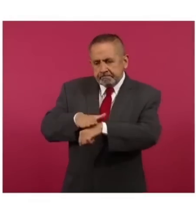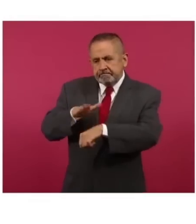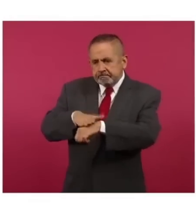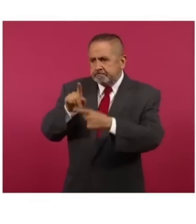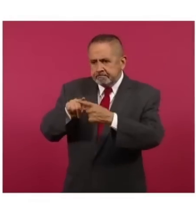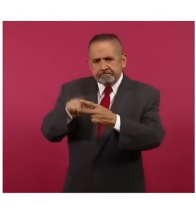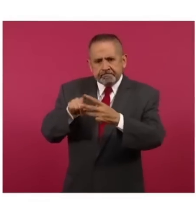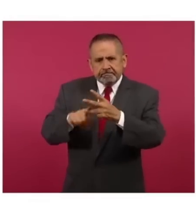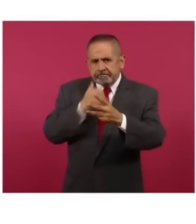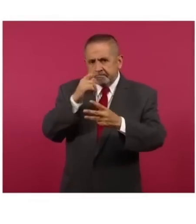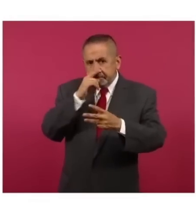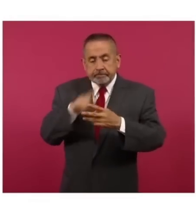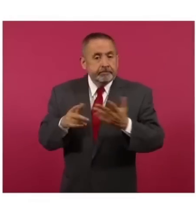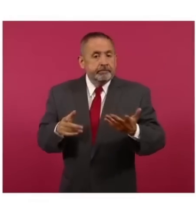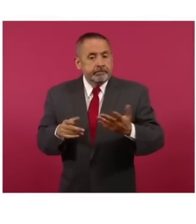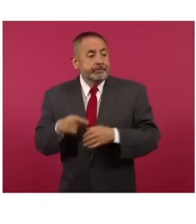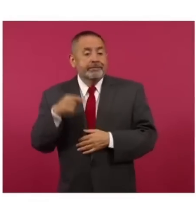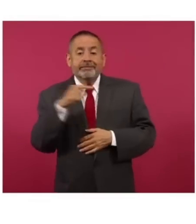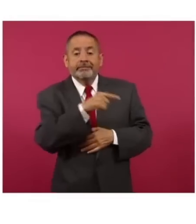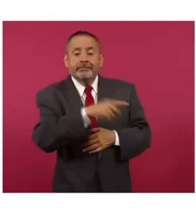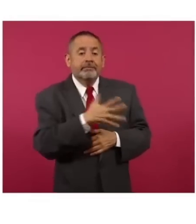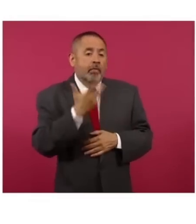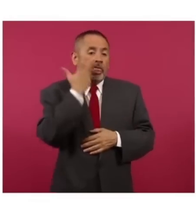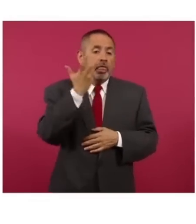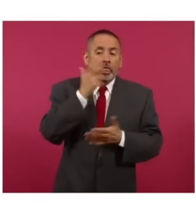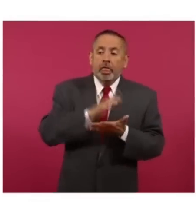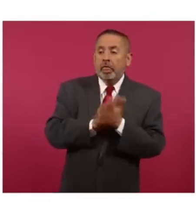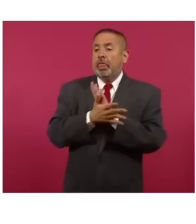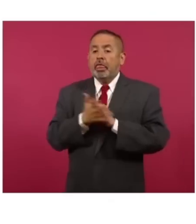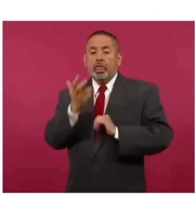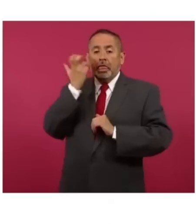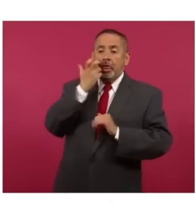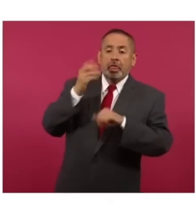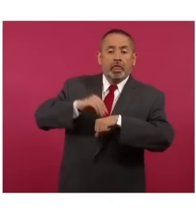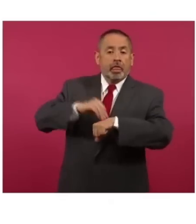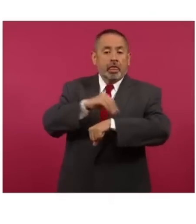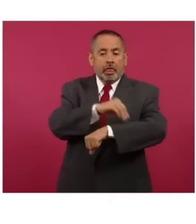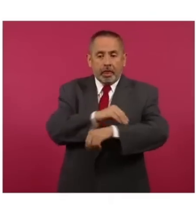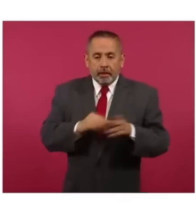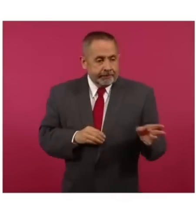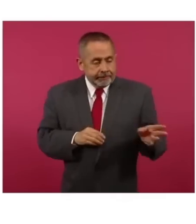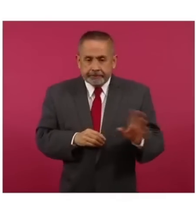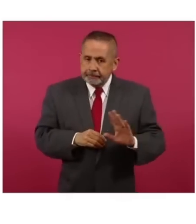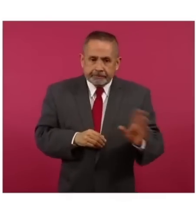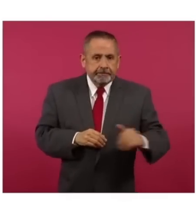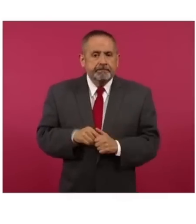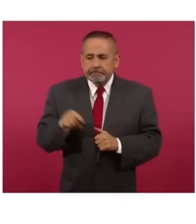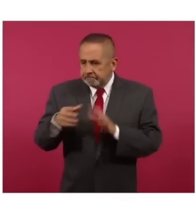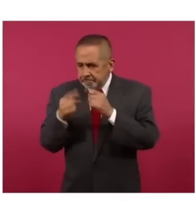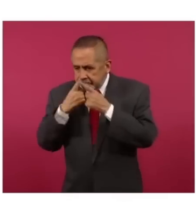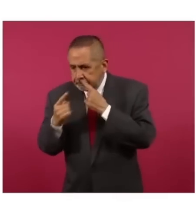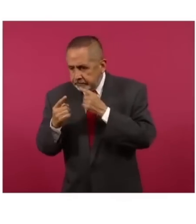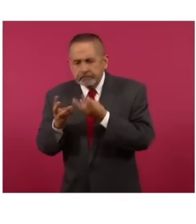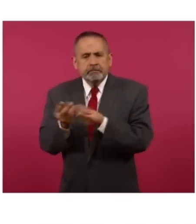observaciones, que son las que engañosamente presenta MX. Sin embargo, estas dudas ya se